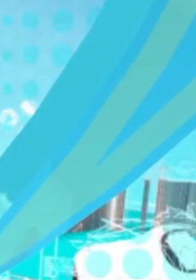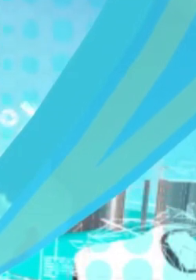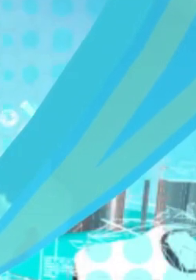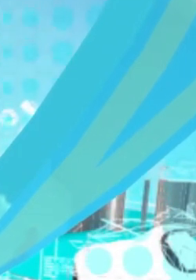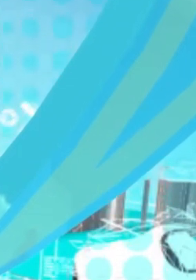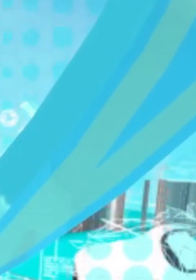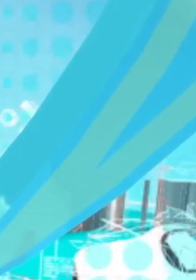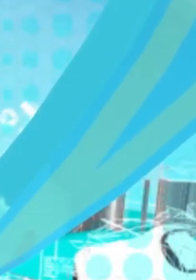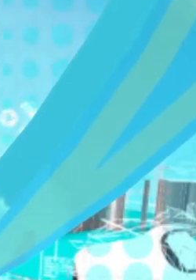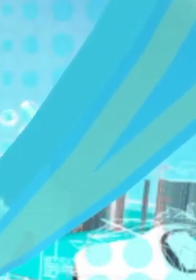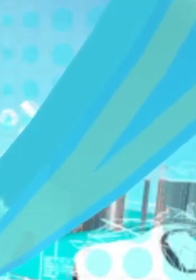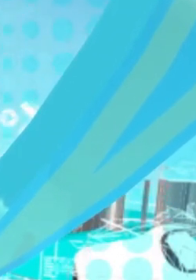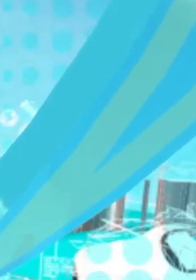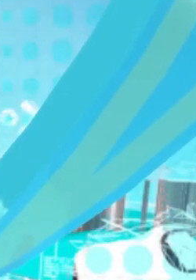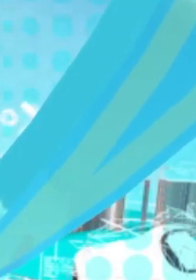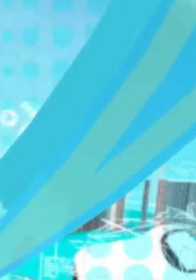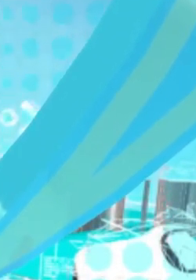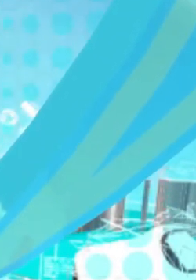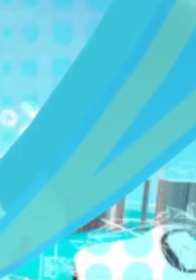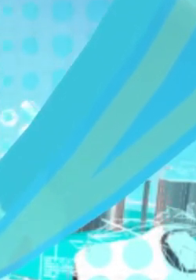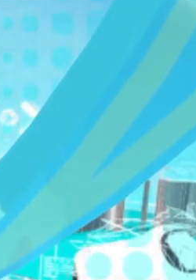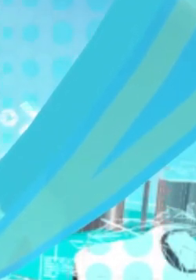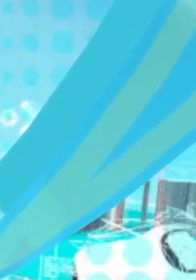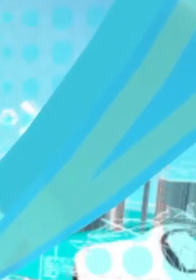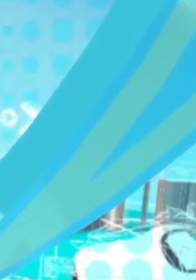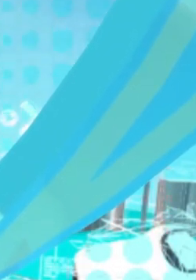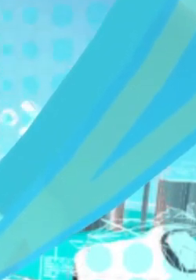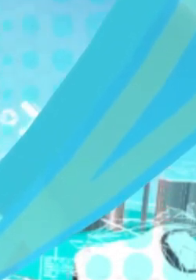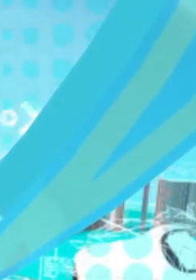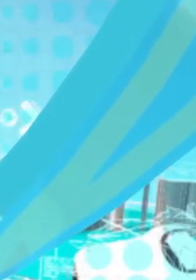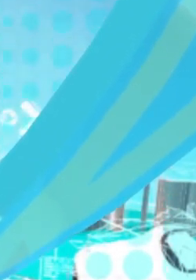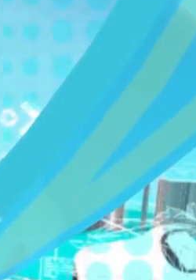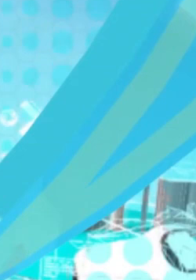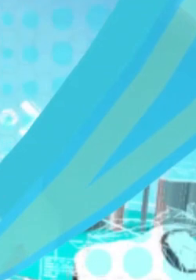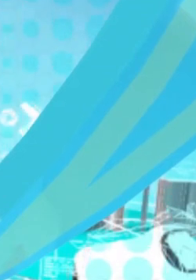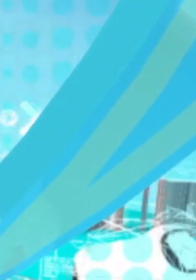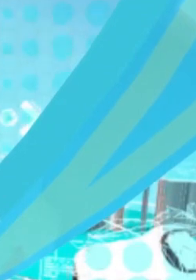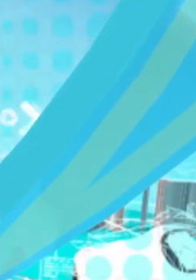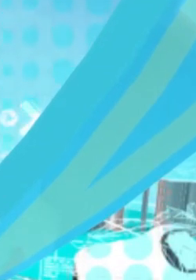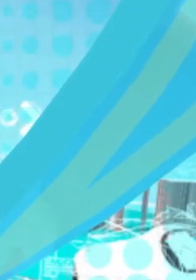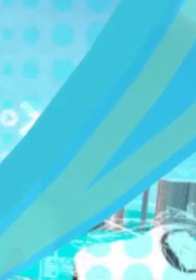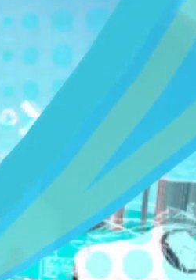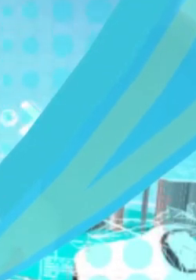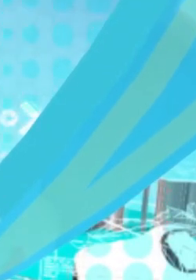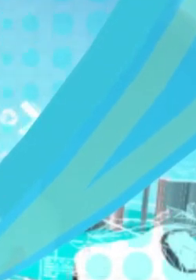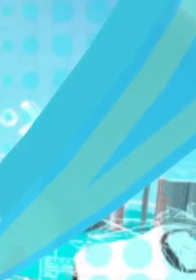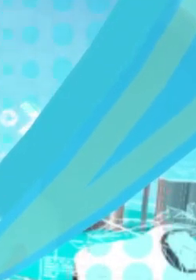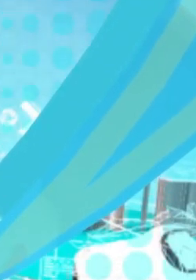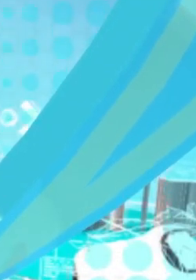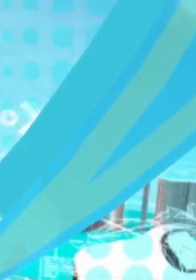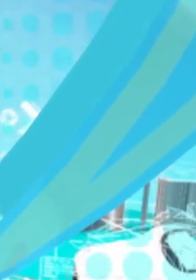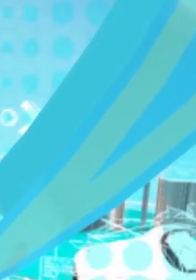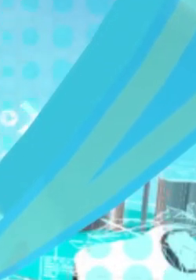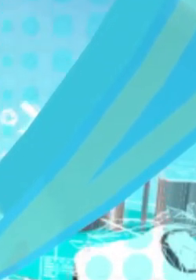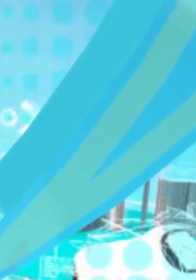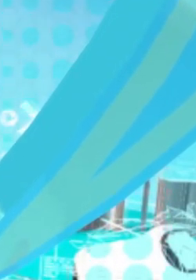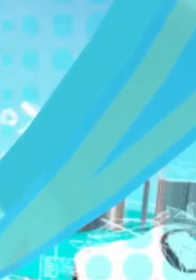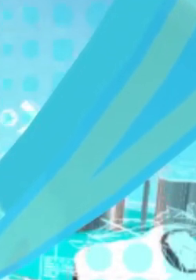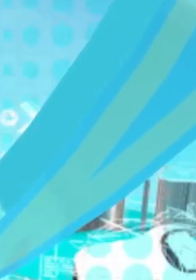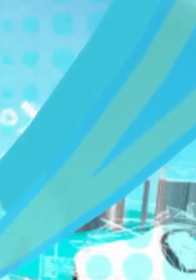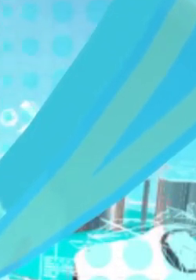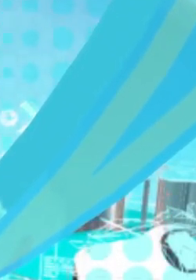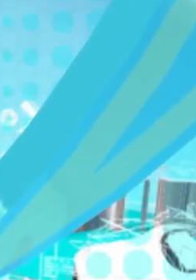extranjera. El dólar para la compra está en 569 colones con 54 céntimos y el precio